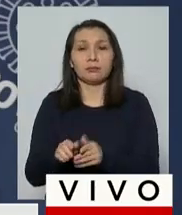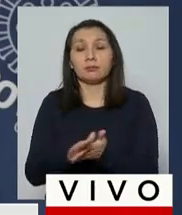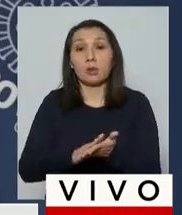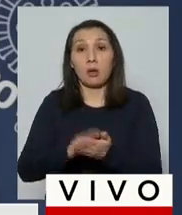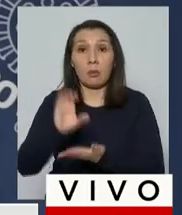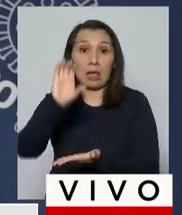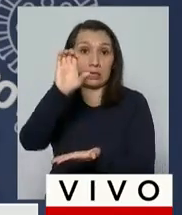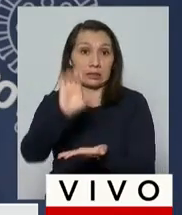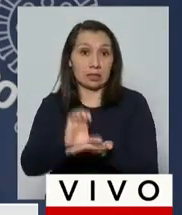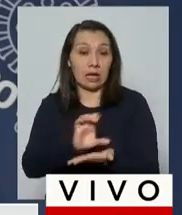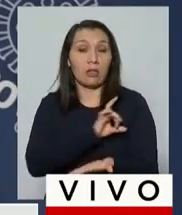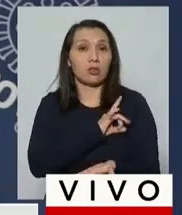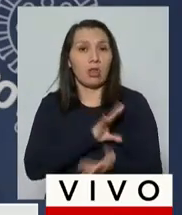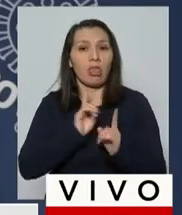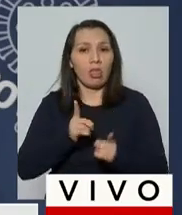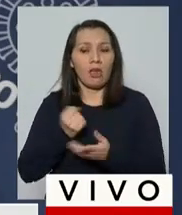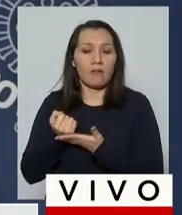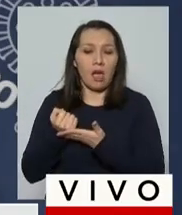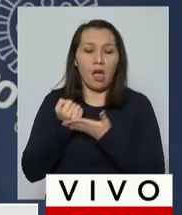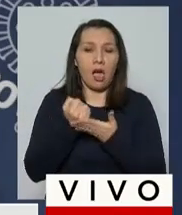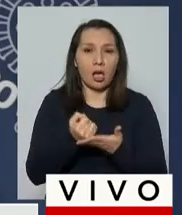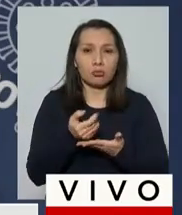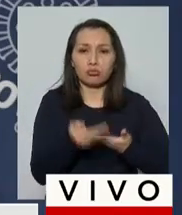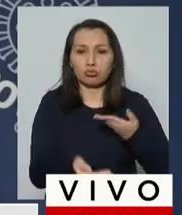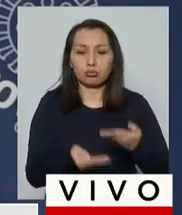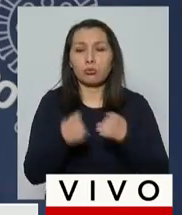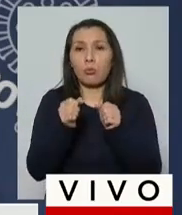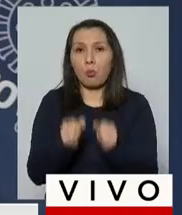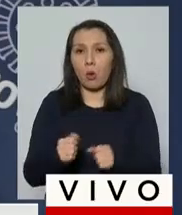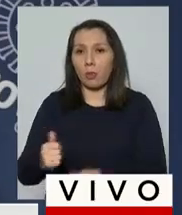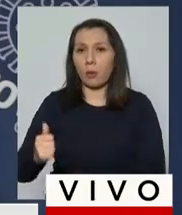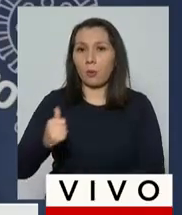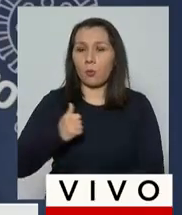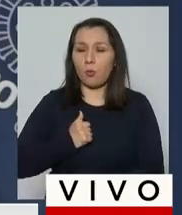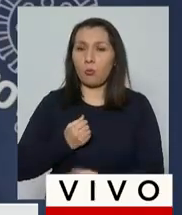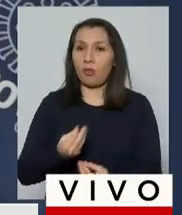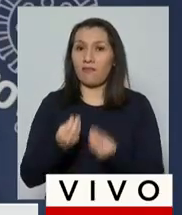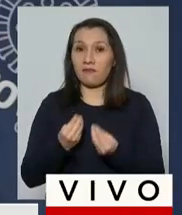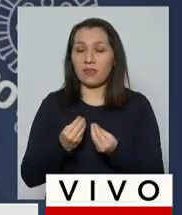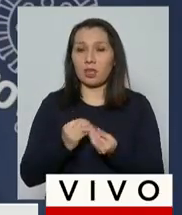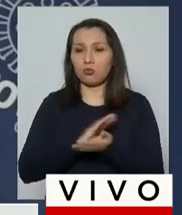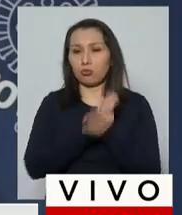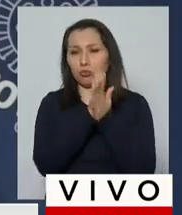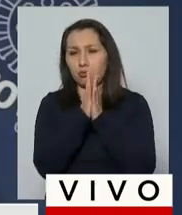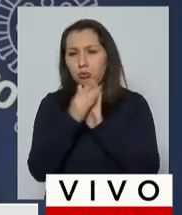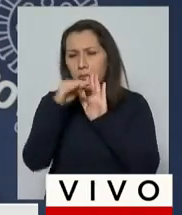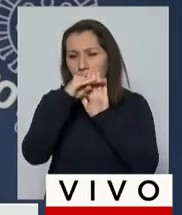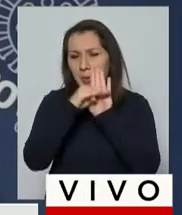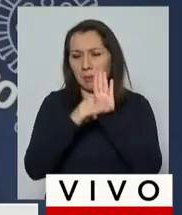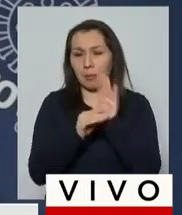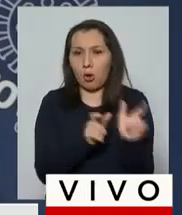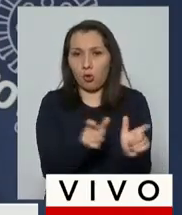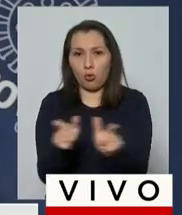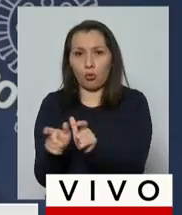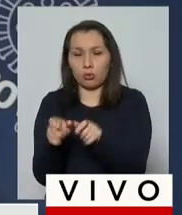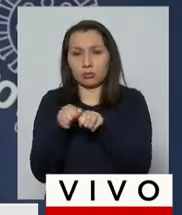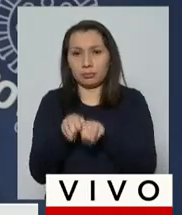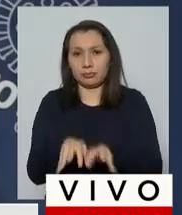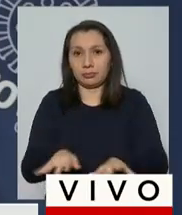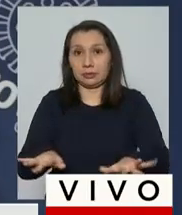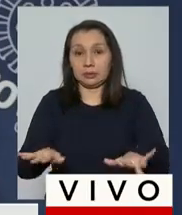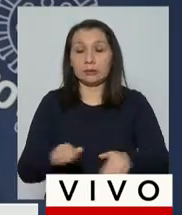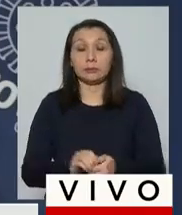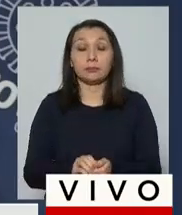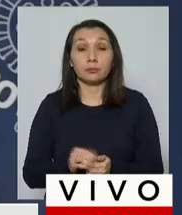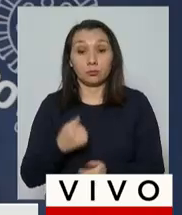el Estado, Chile, debe aportar para poder cumplir con éxito todas las medidas de control de esta pandemia.